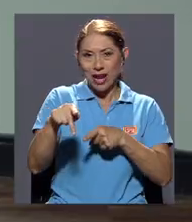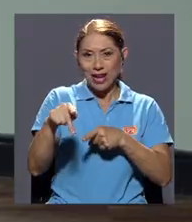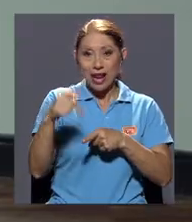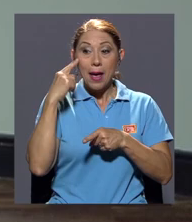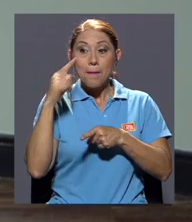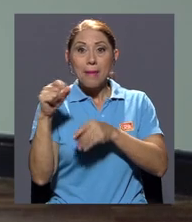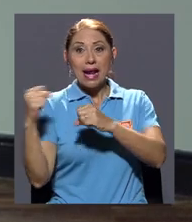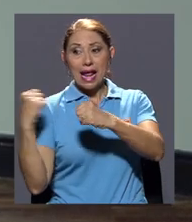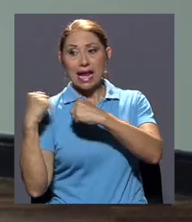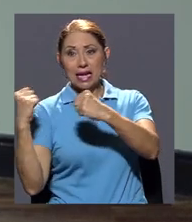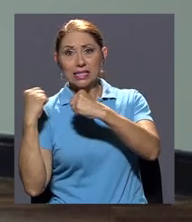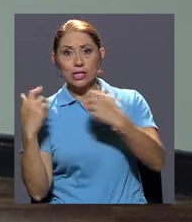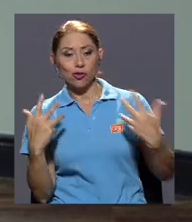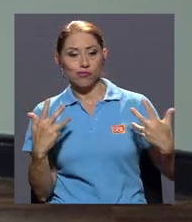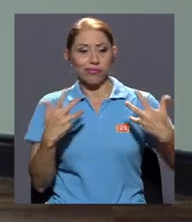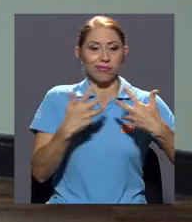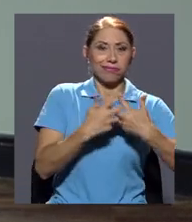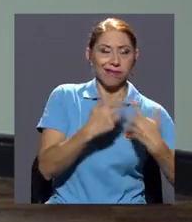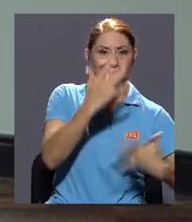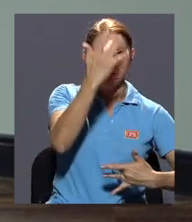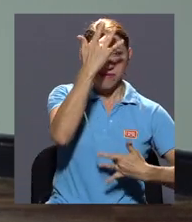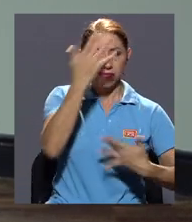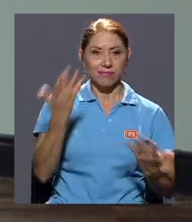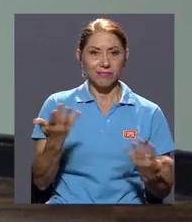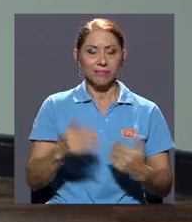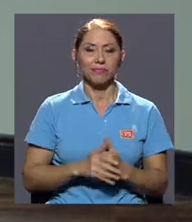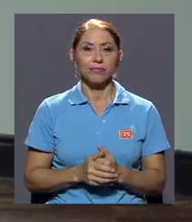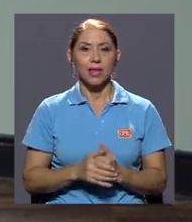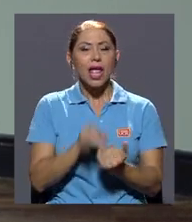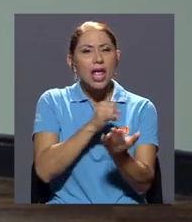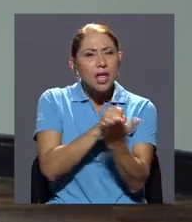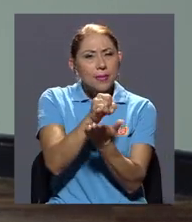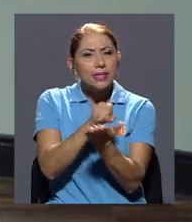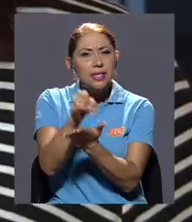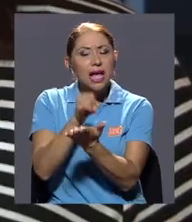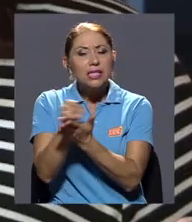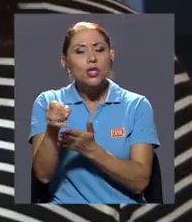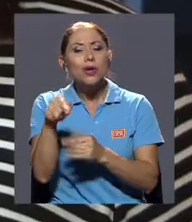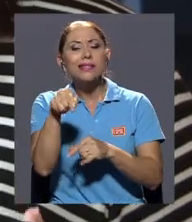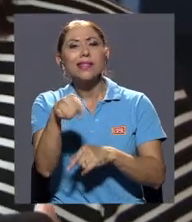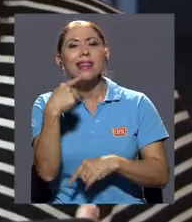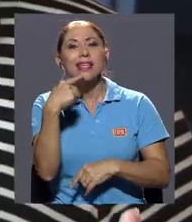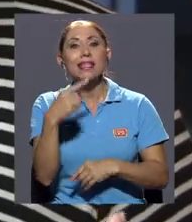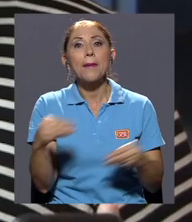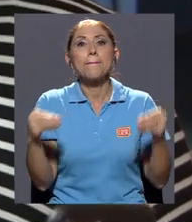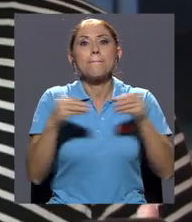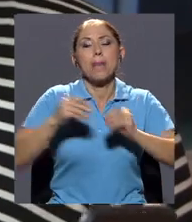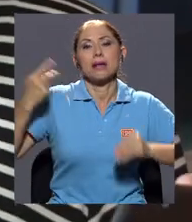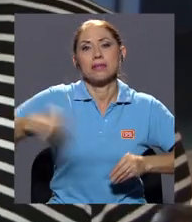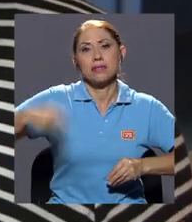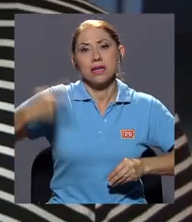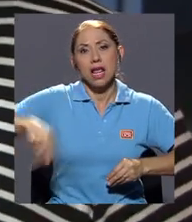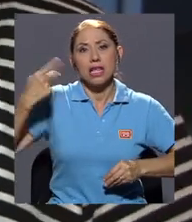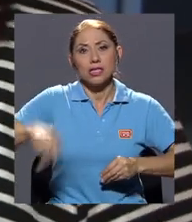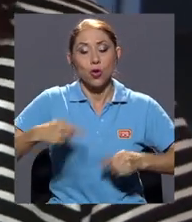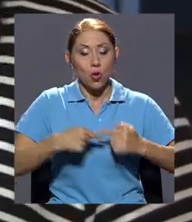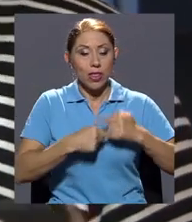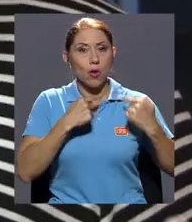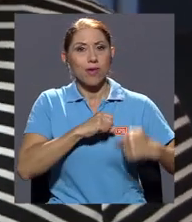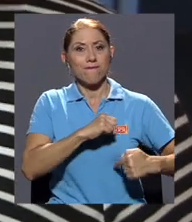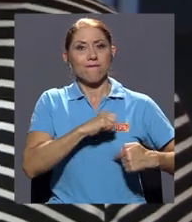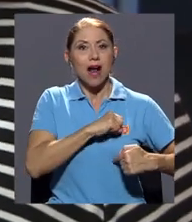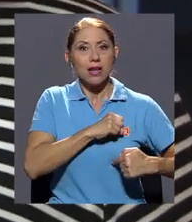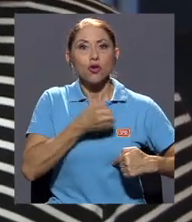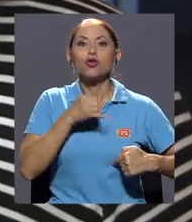de padecimiento. Las investigaciones nos dicen que hay más riesgo de presentar un infarto al miocardio si usted no